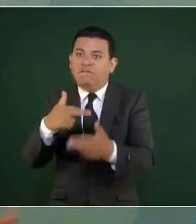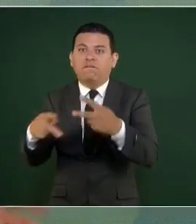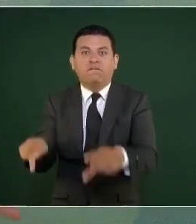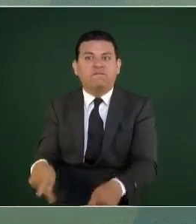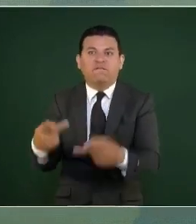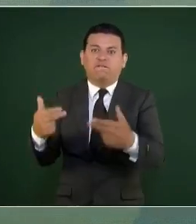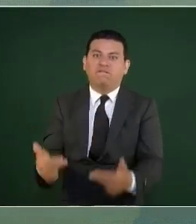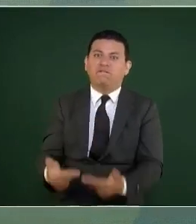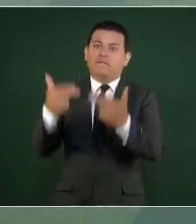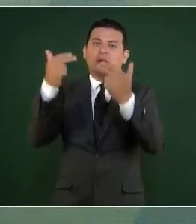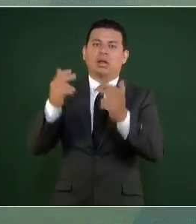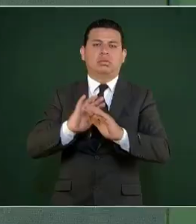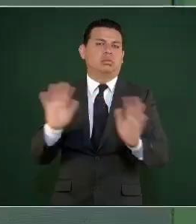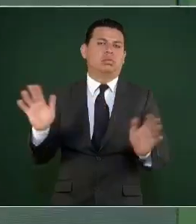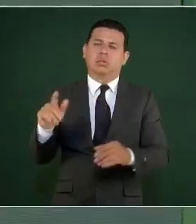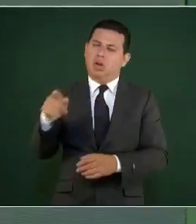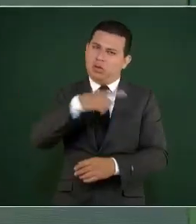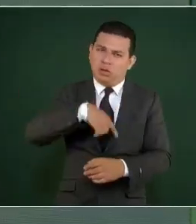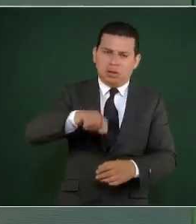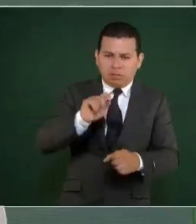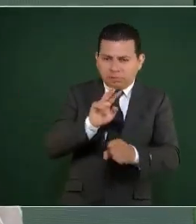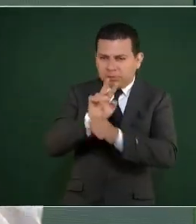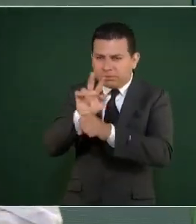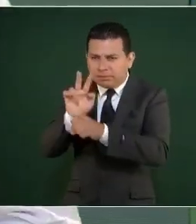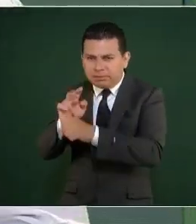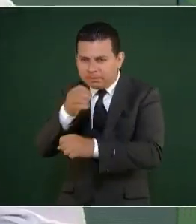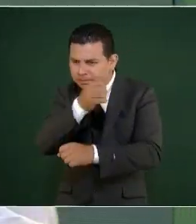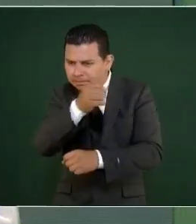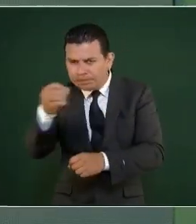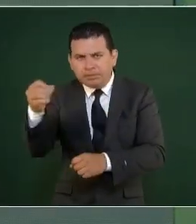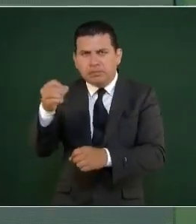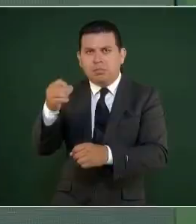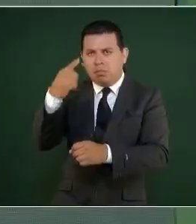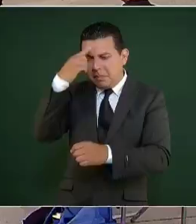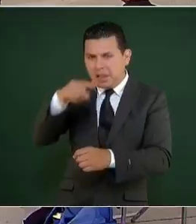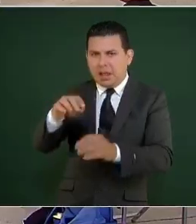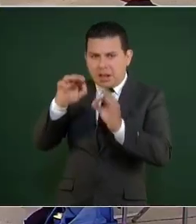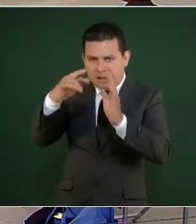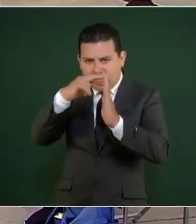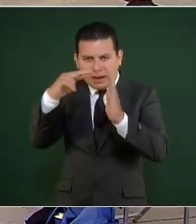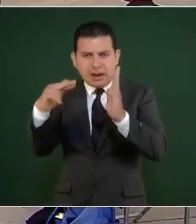pero estamos llevando a cabo un programa de regularización y